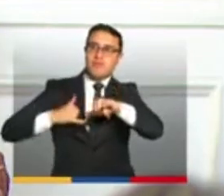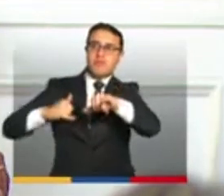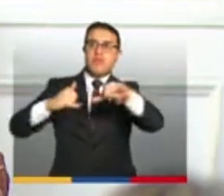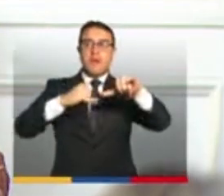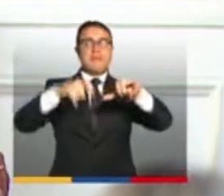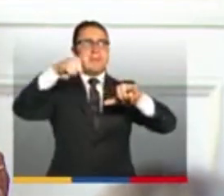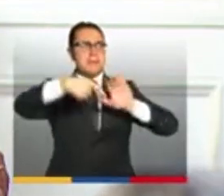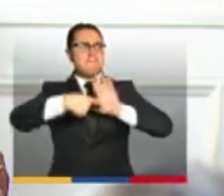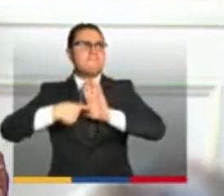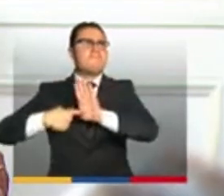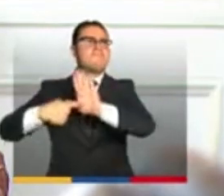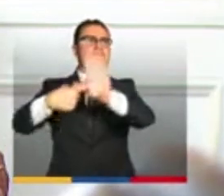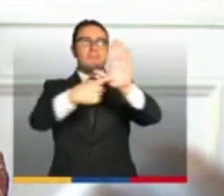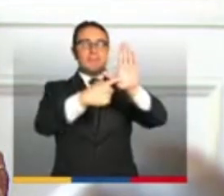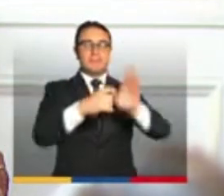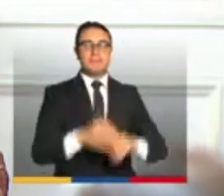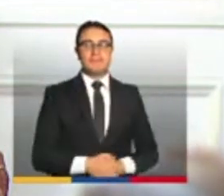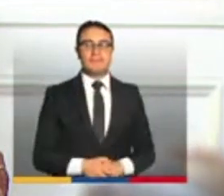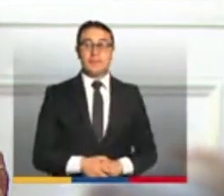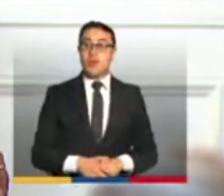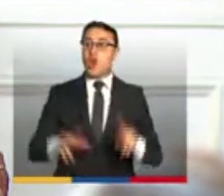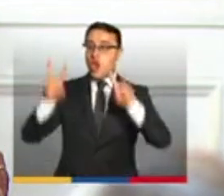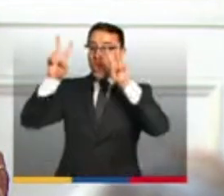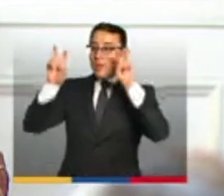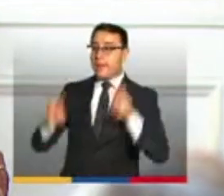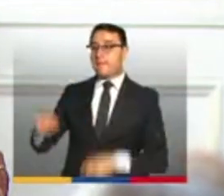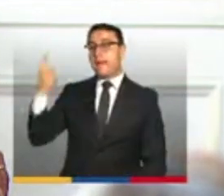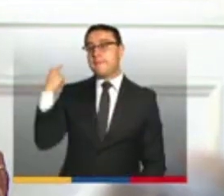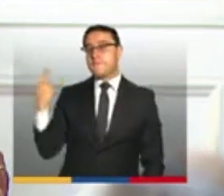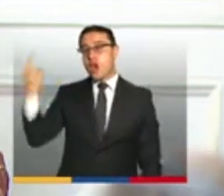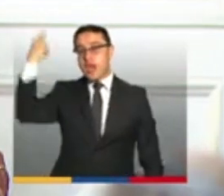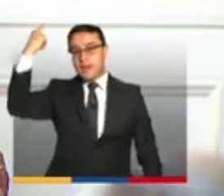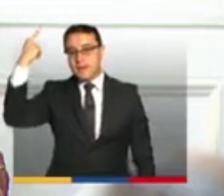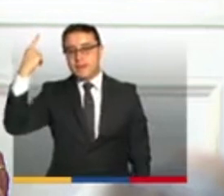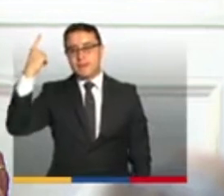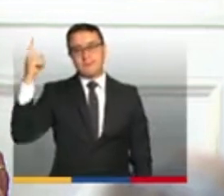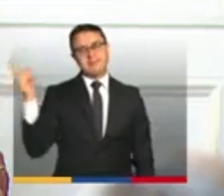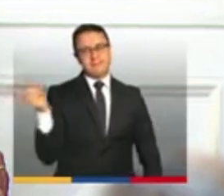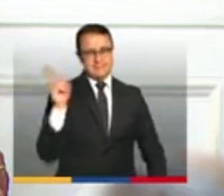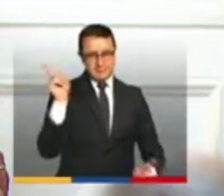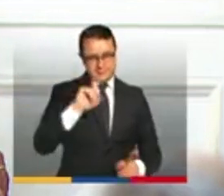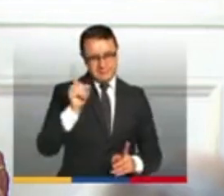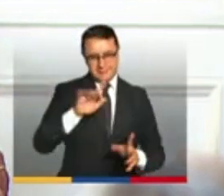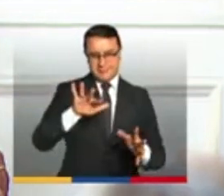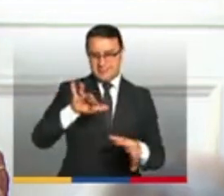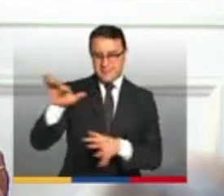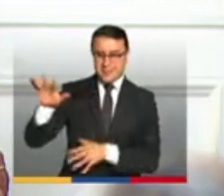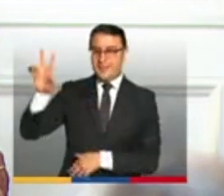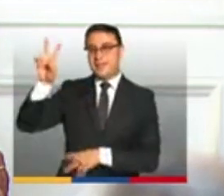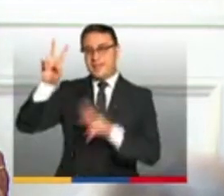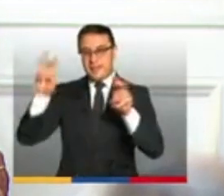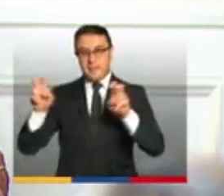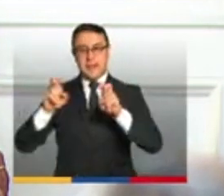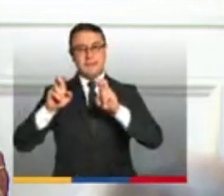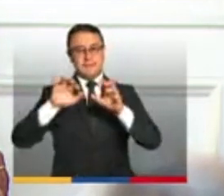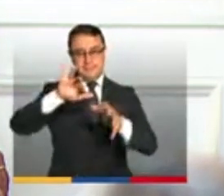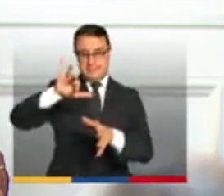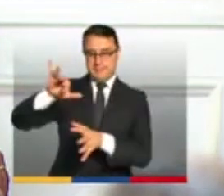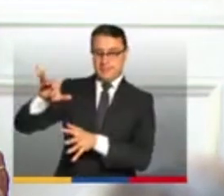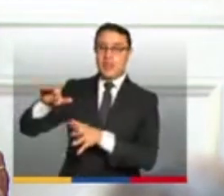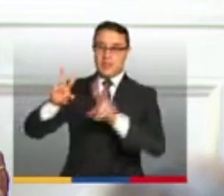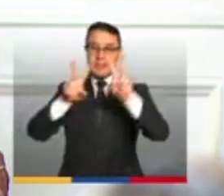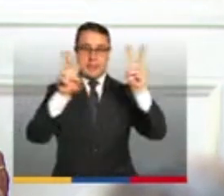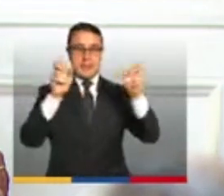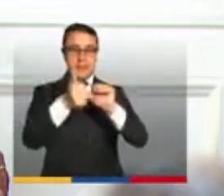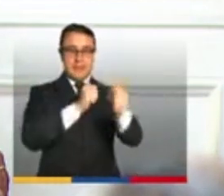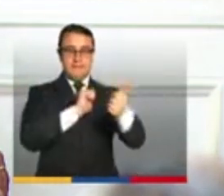no irme más en Honduras políticas y quedarme un poco hablando del deporte, el Estado tiene